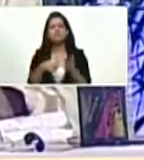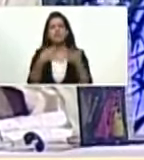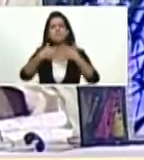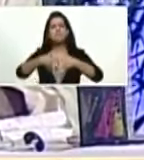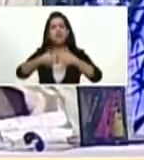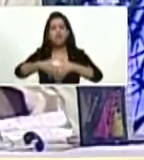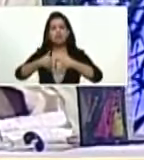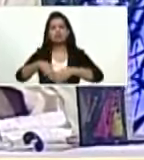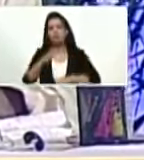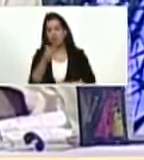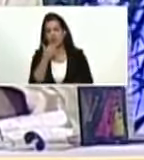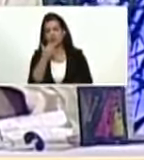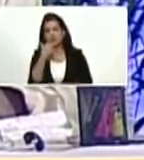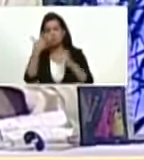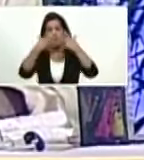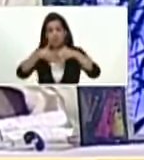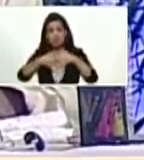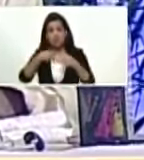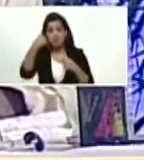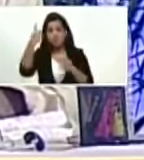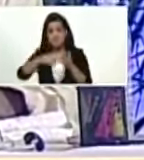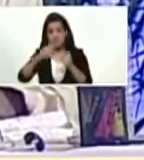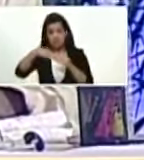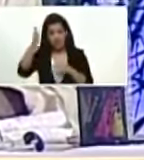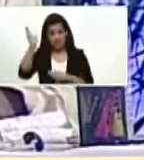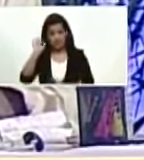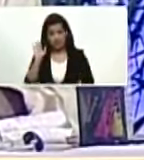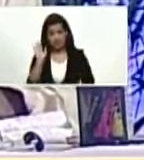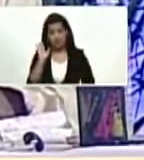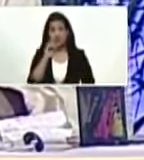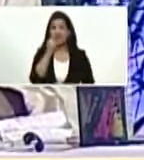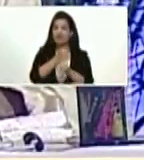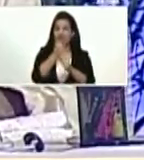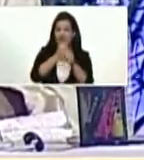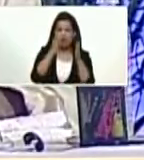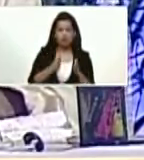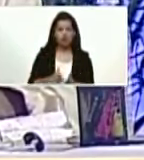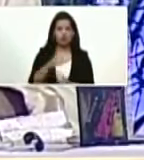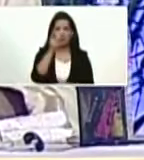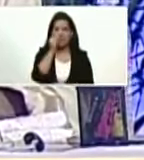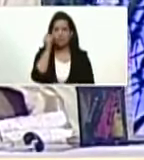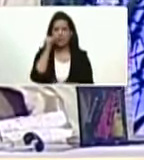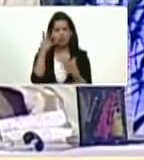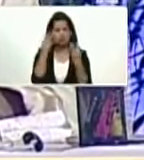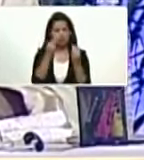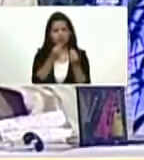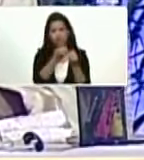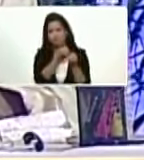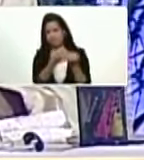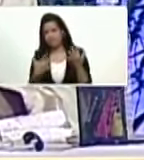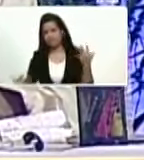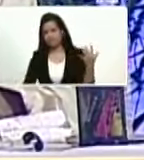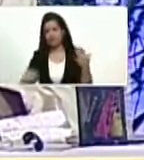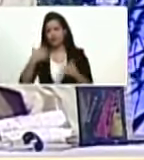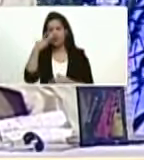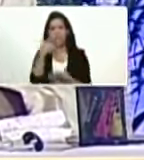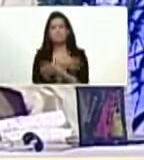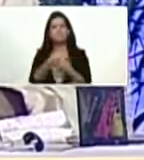y varios miles de trabajadores y trabajadoras. Yo podría decir